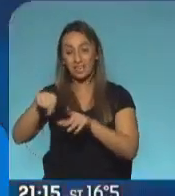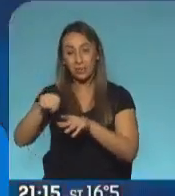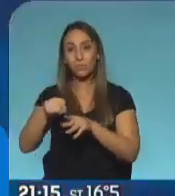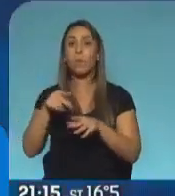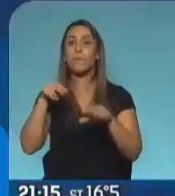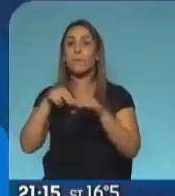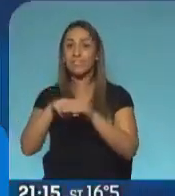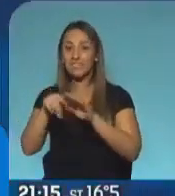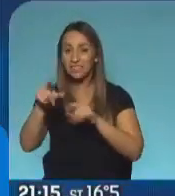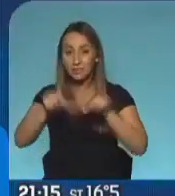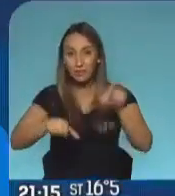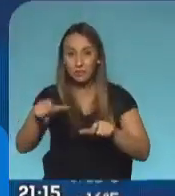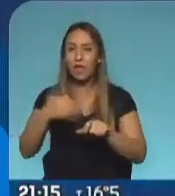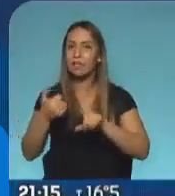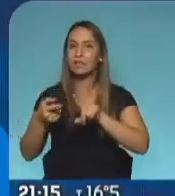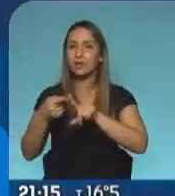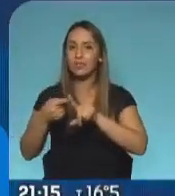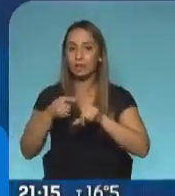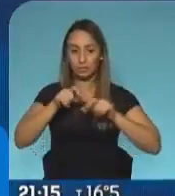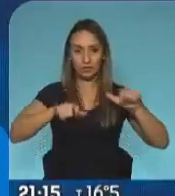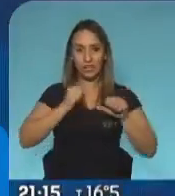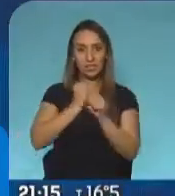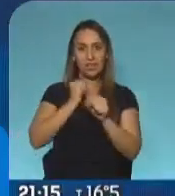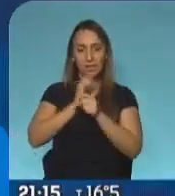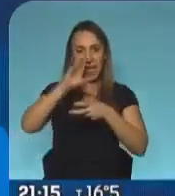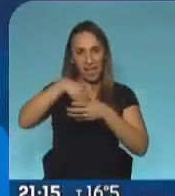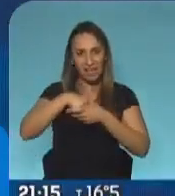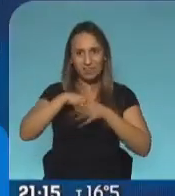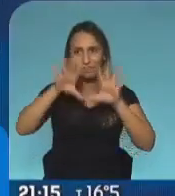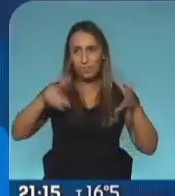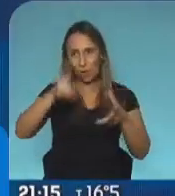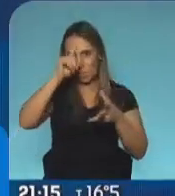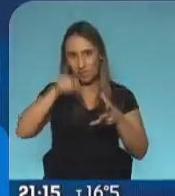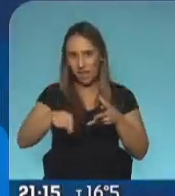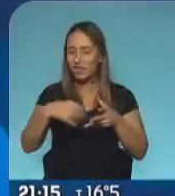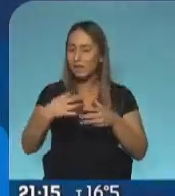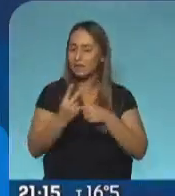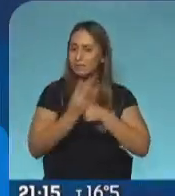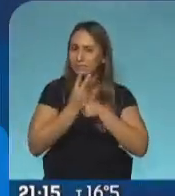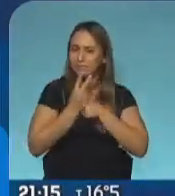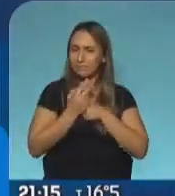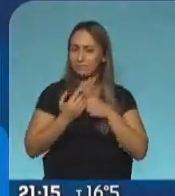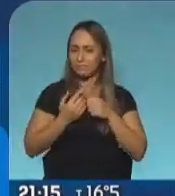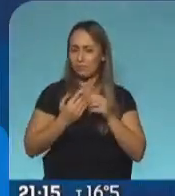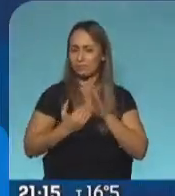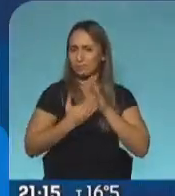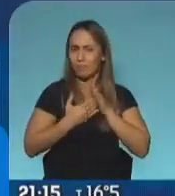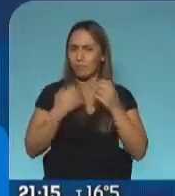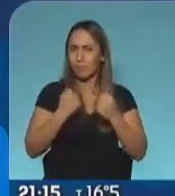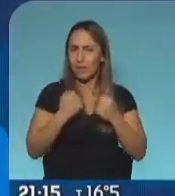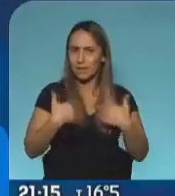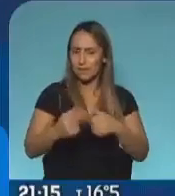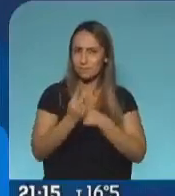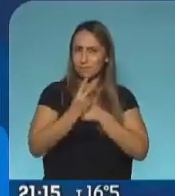están en contacto con profesionales de la salud que deben cuidarse al máximo para no infectarse ellos y no repartir la infección